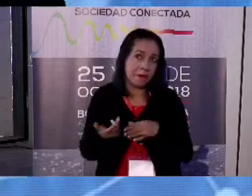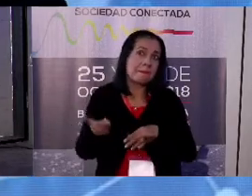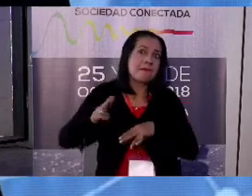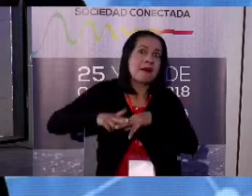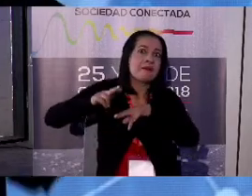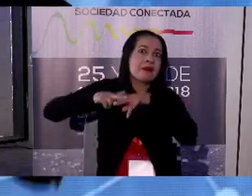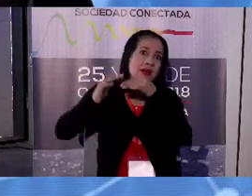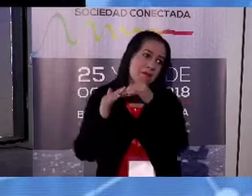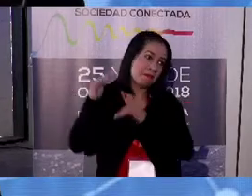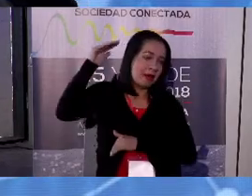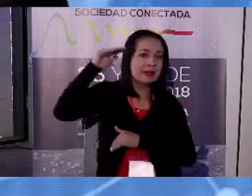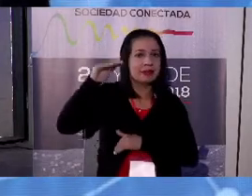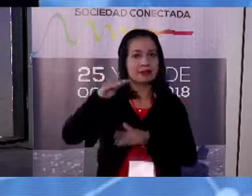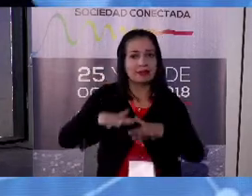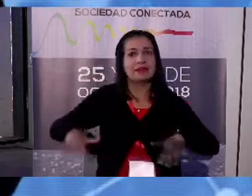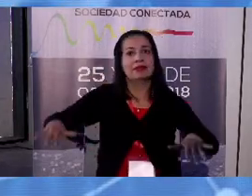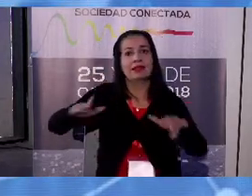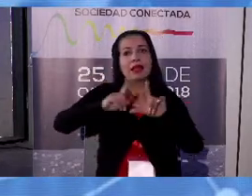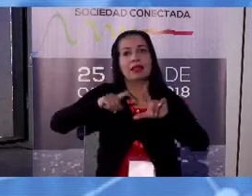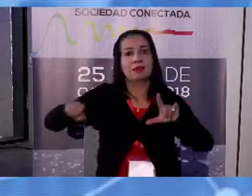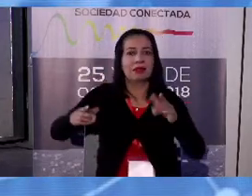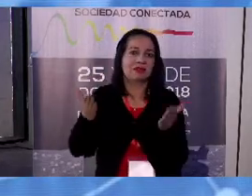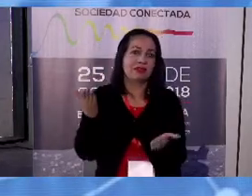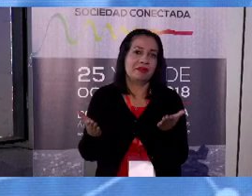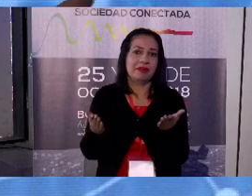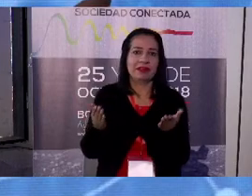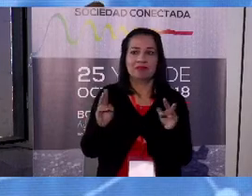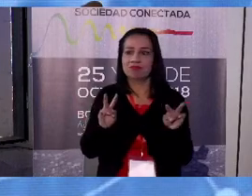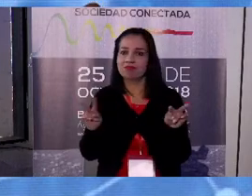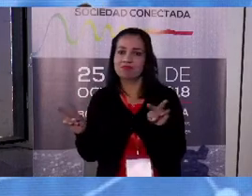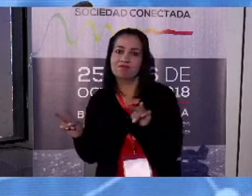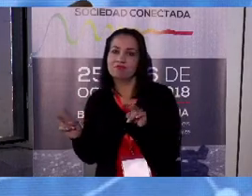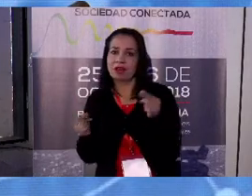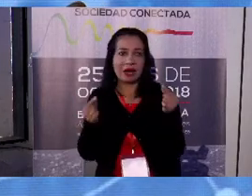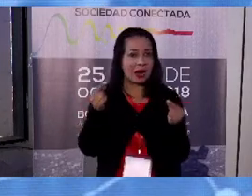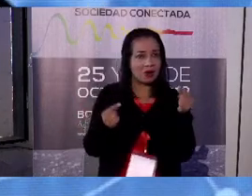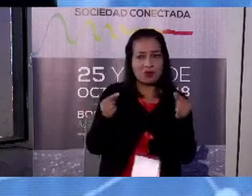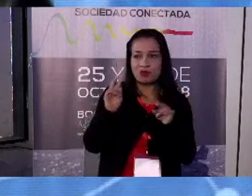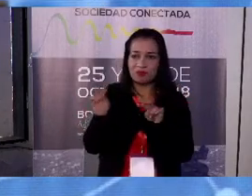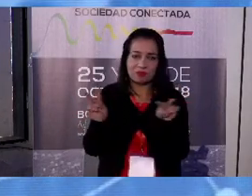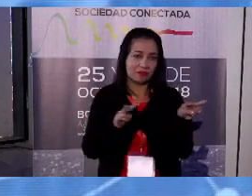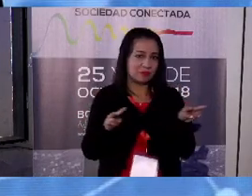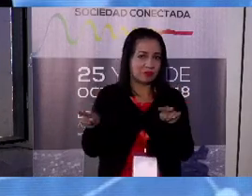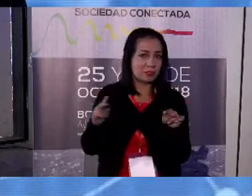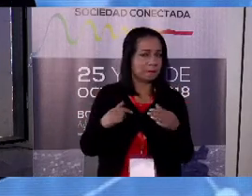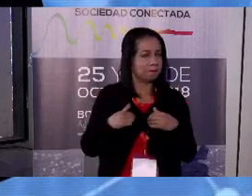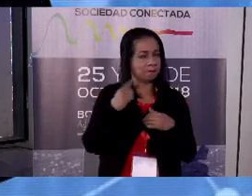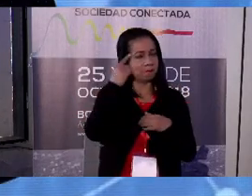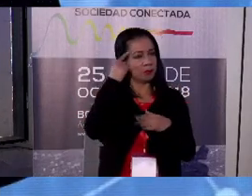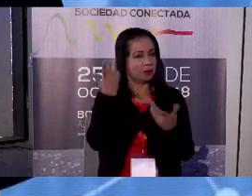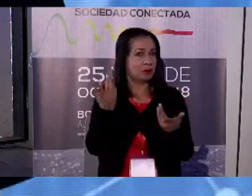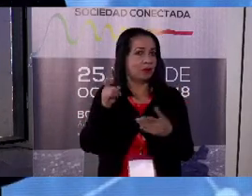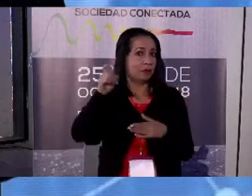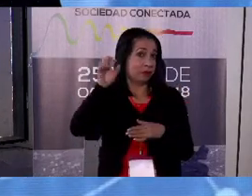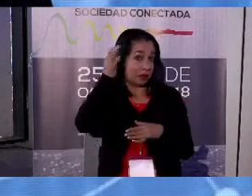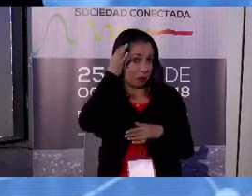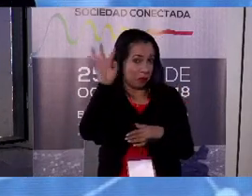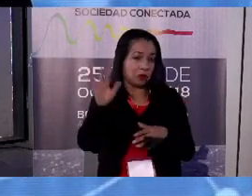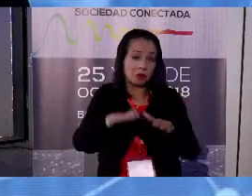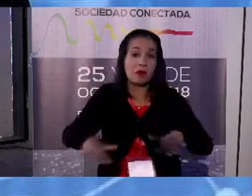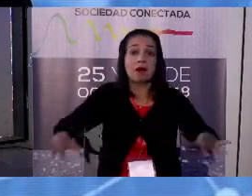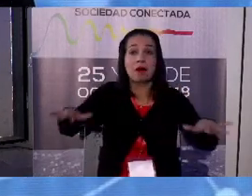mercado común eso está en esa end ación digo Ah pues entonces quizás necesitemos menos espectro